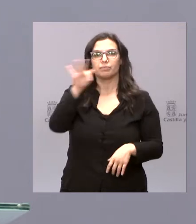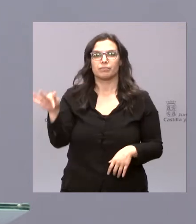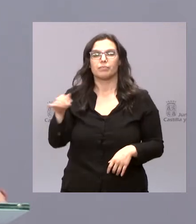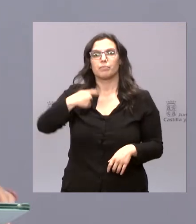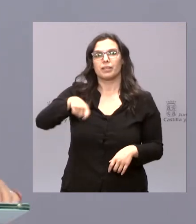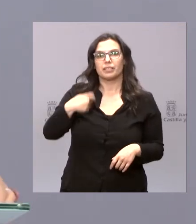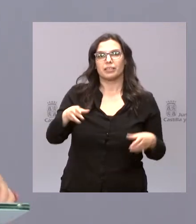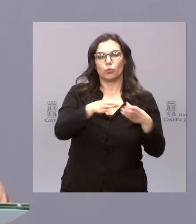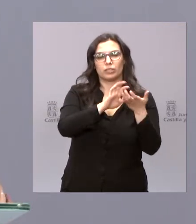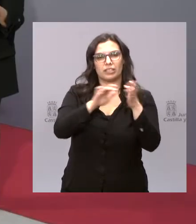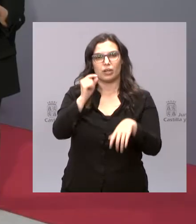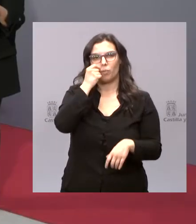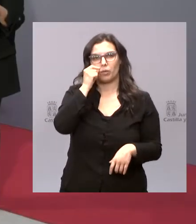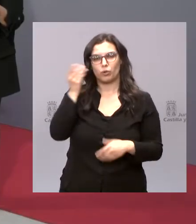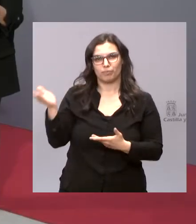Mañueco. Presidente.